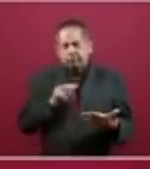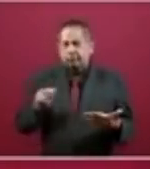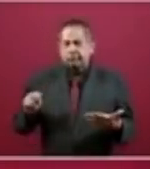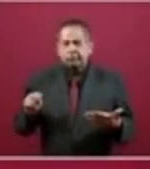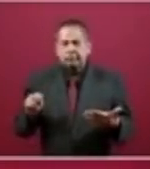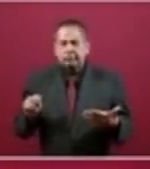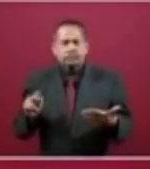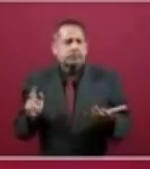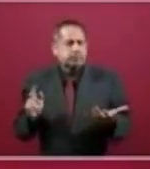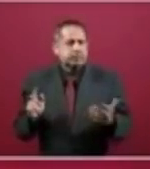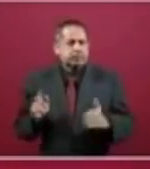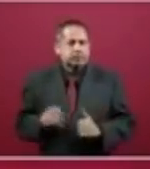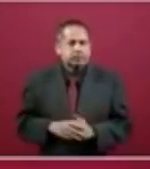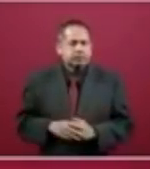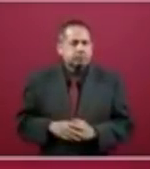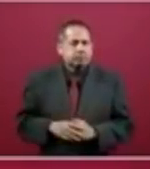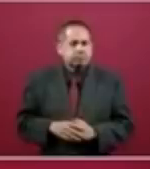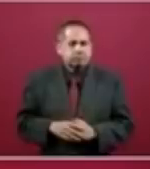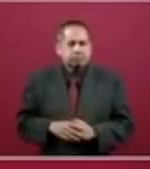me